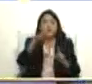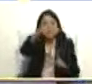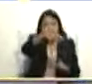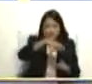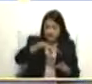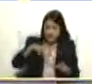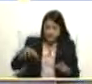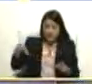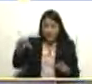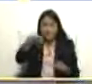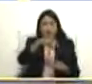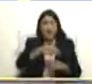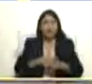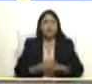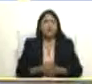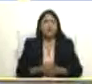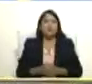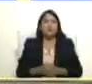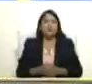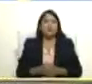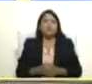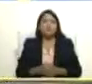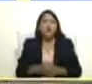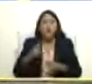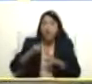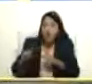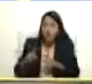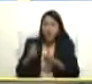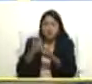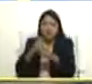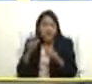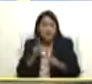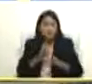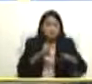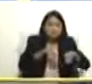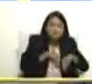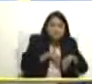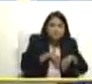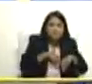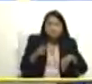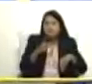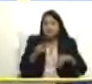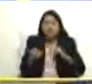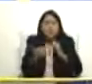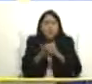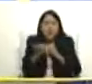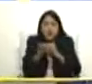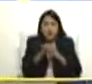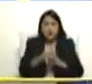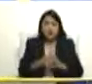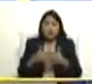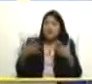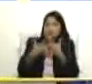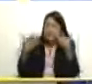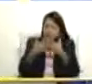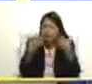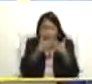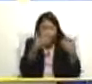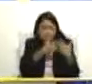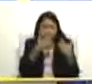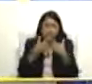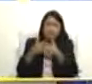caudillos terratenientes, unos llamados liberales y otros conservadores, al final eran lo mismo. En guerra, cada uno con un